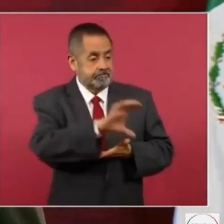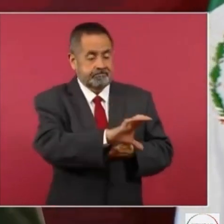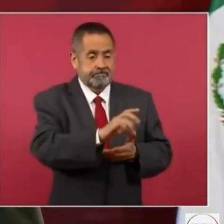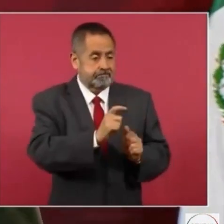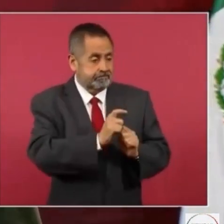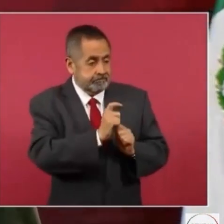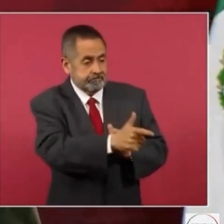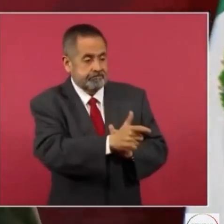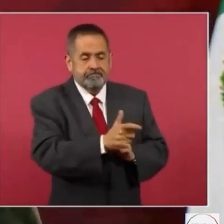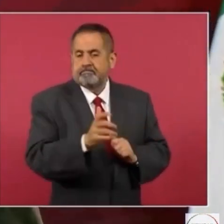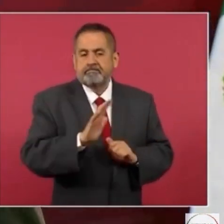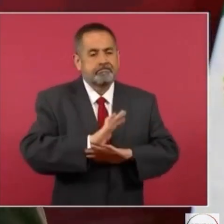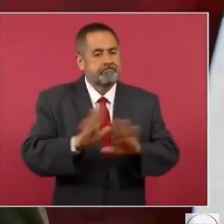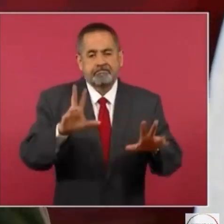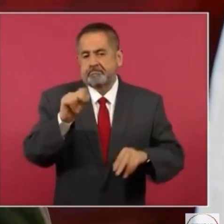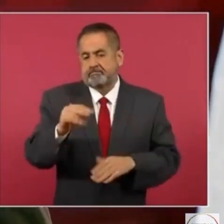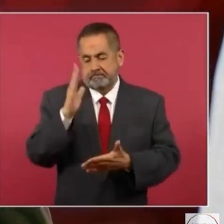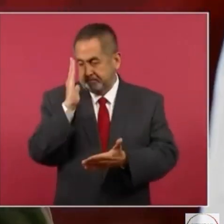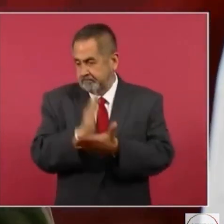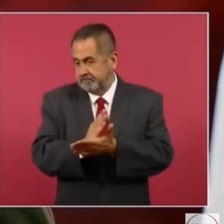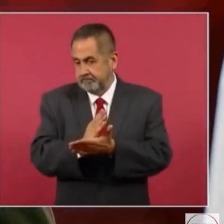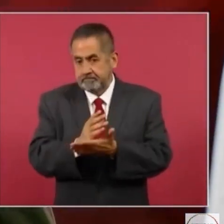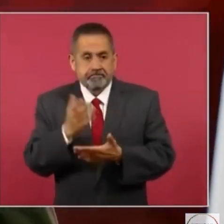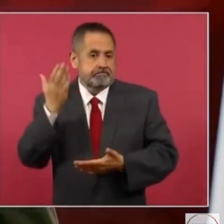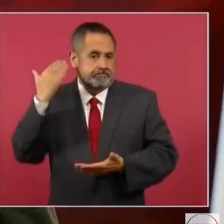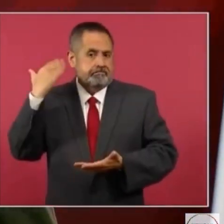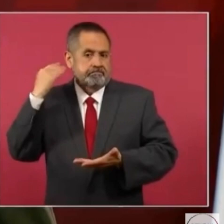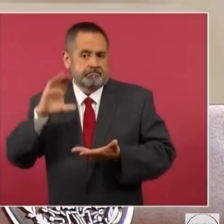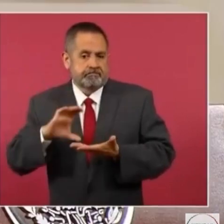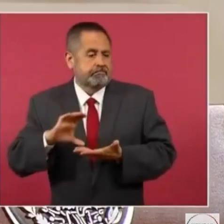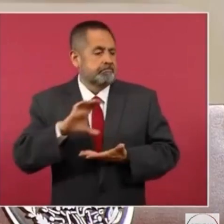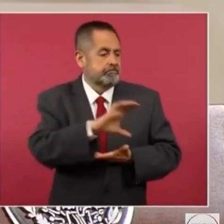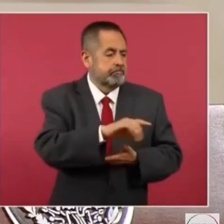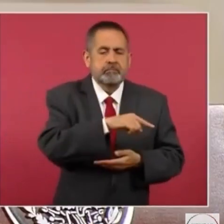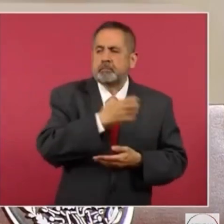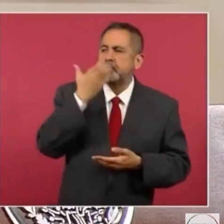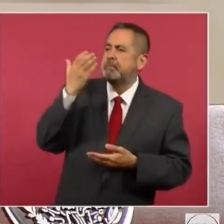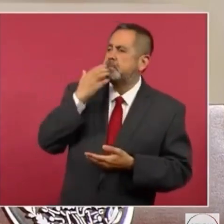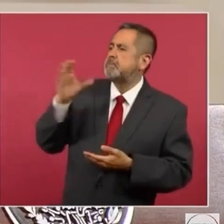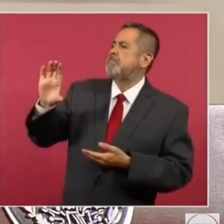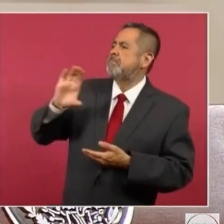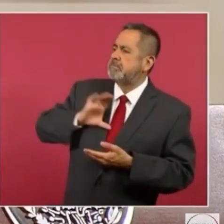dinero del gobierno, porque ya se habían acostumbrado.